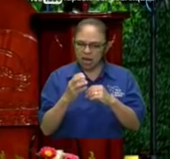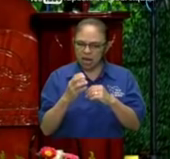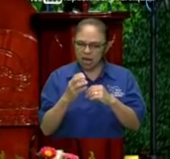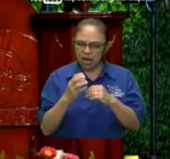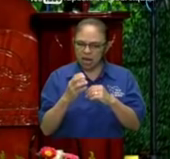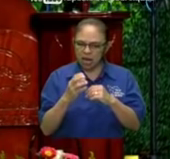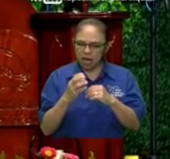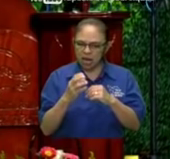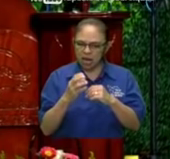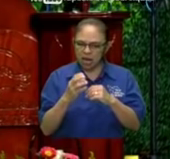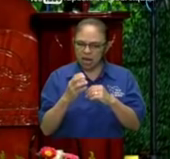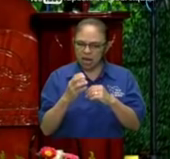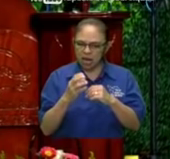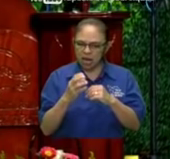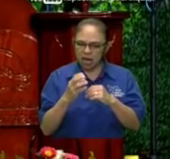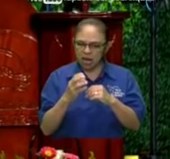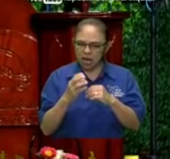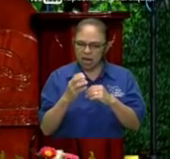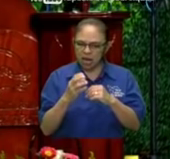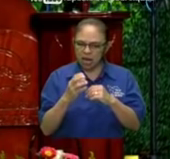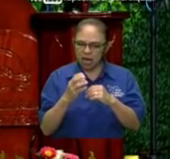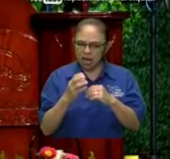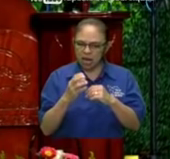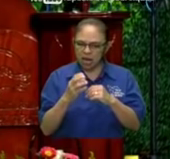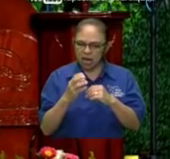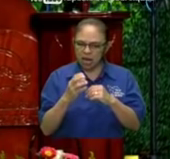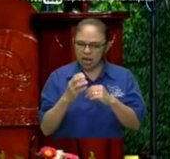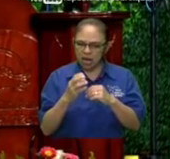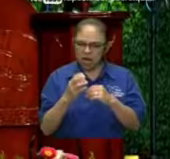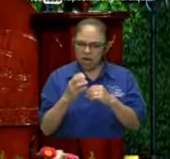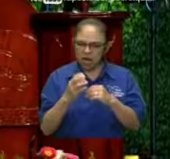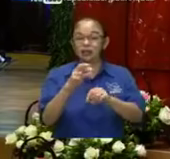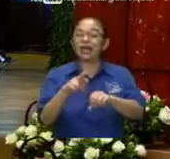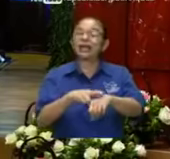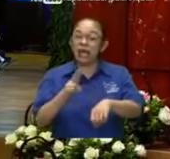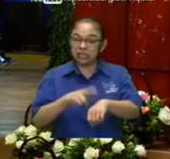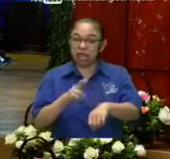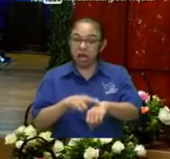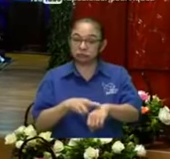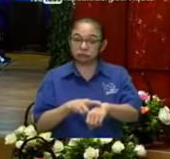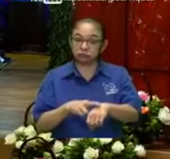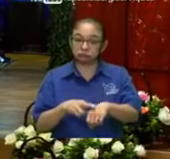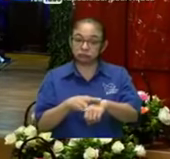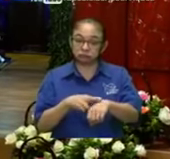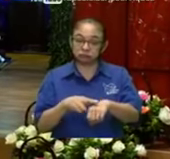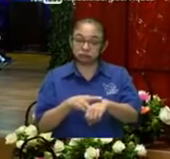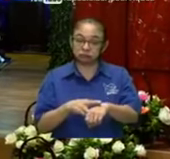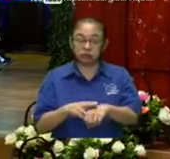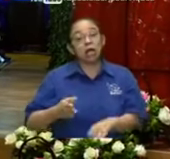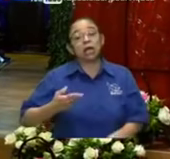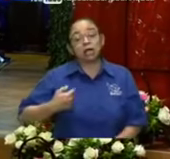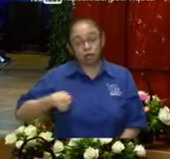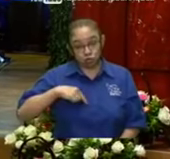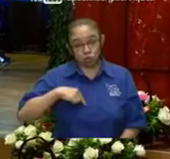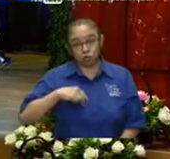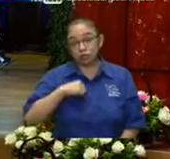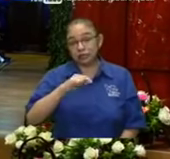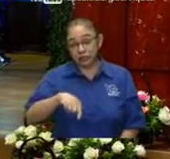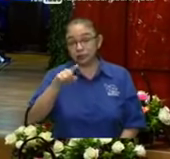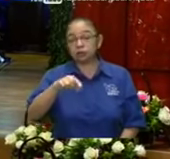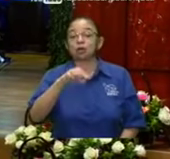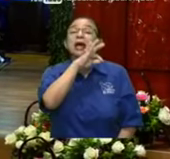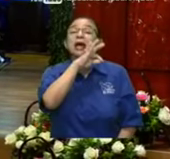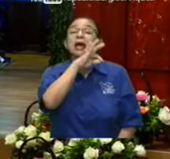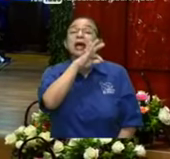parecía. Allí había un prejuicio racial. Y nosotros, hermanos, estamos en una